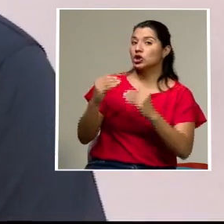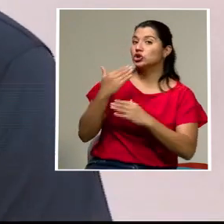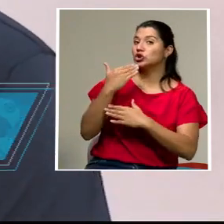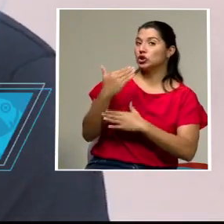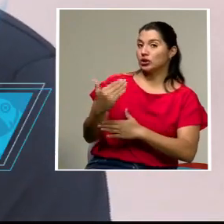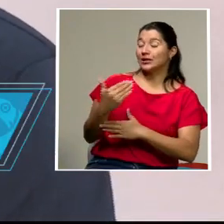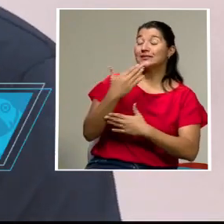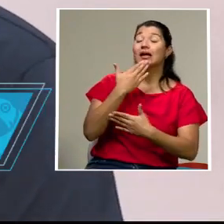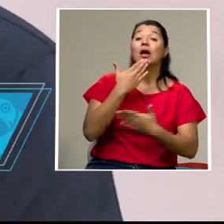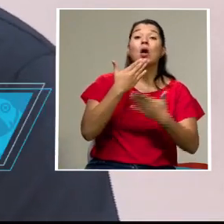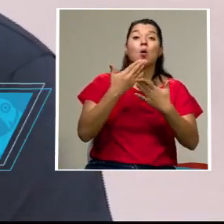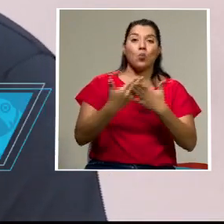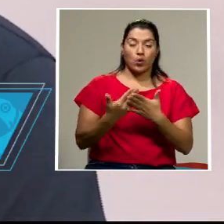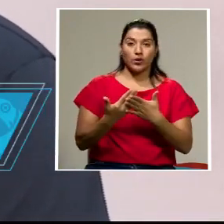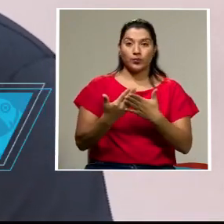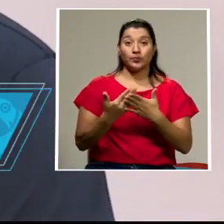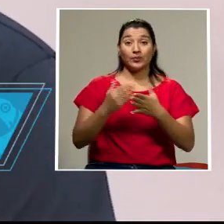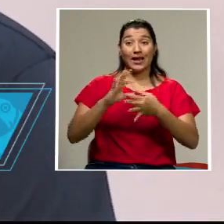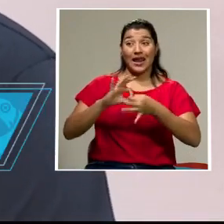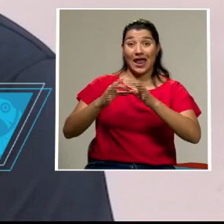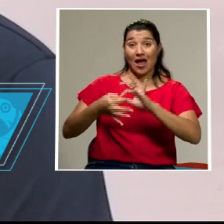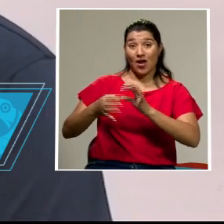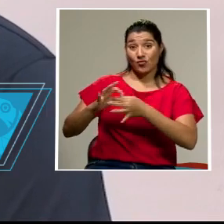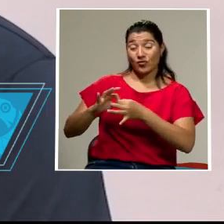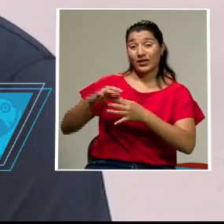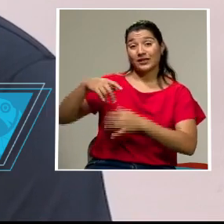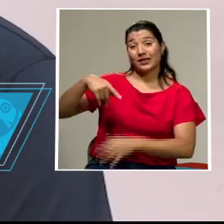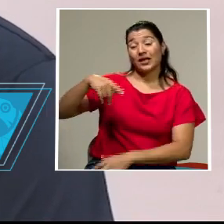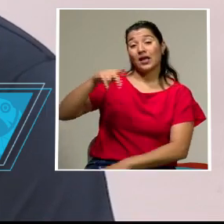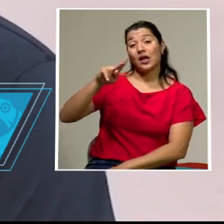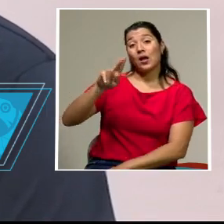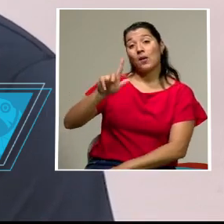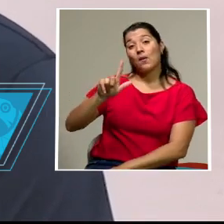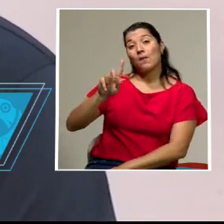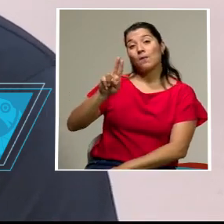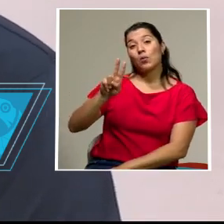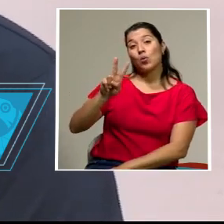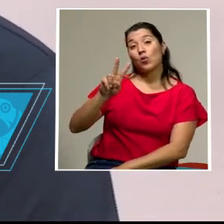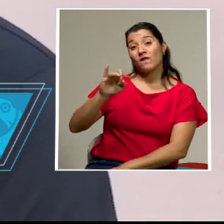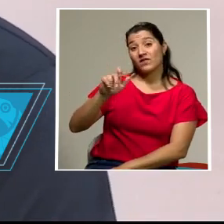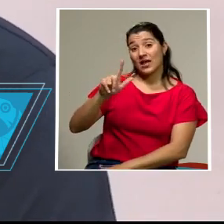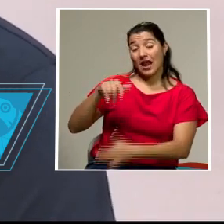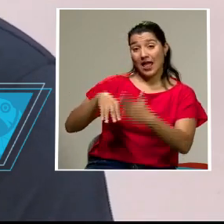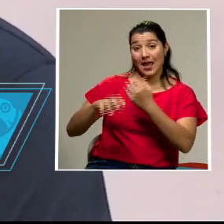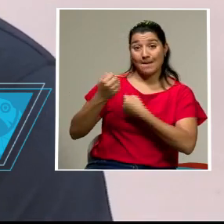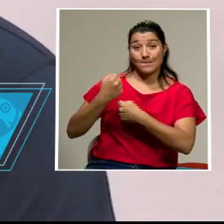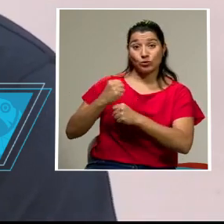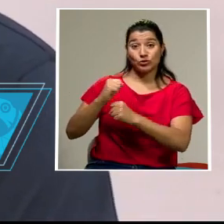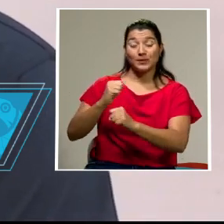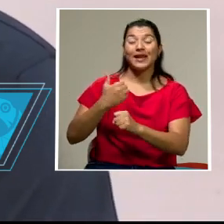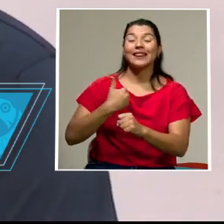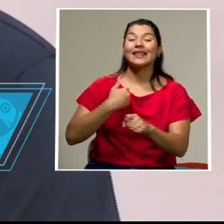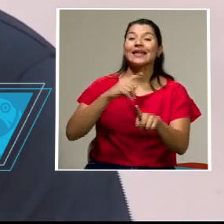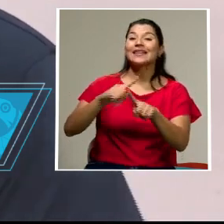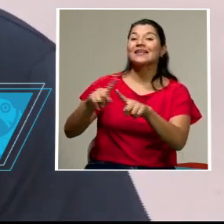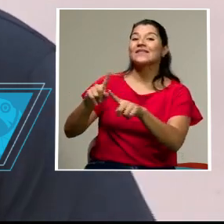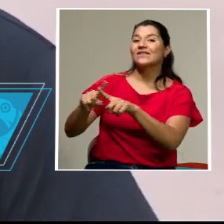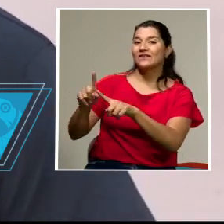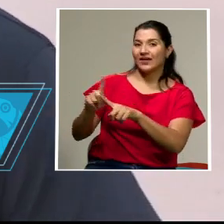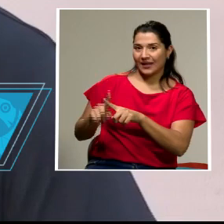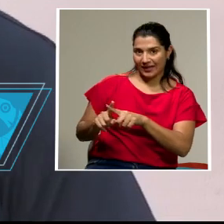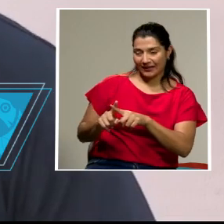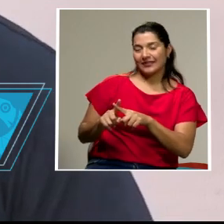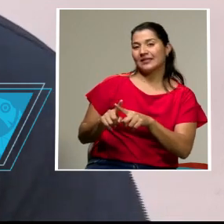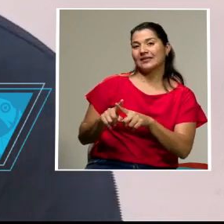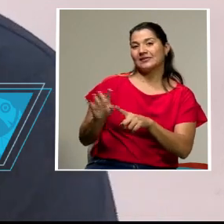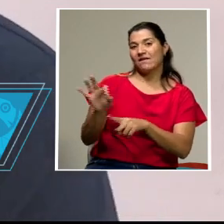tiene diferentes frentes de trabajo. Estamos claros que nuestra red existente es muy antigua, en algunos sectores hasta